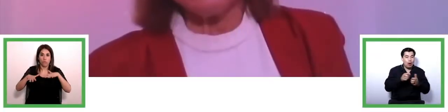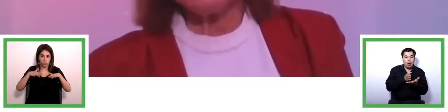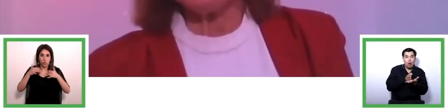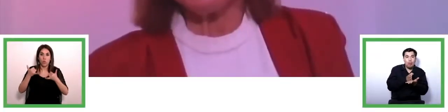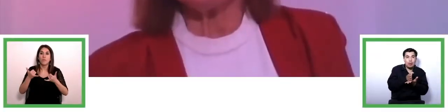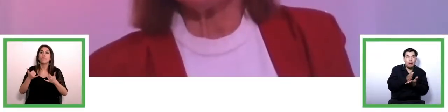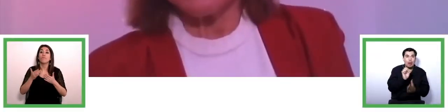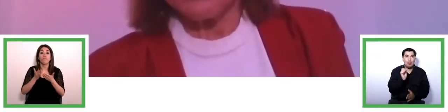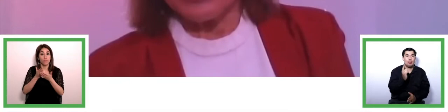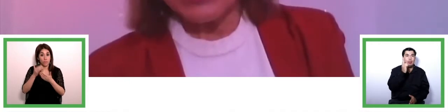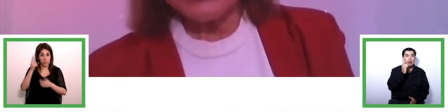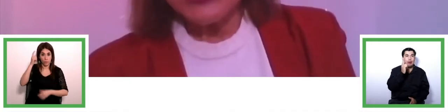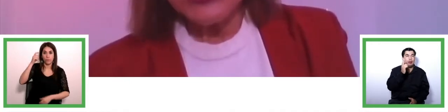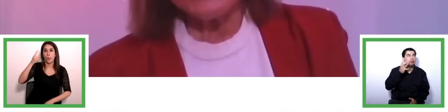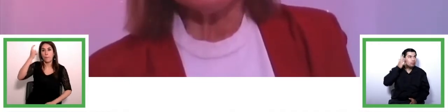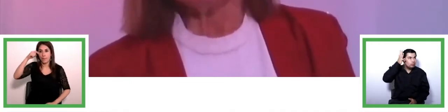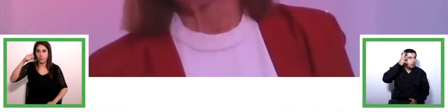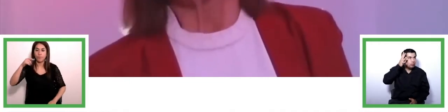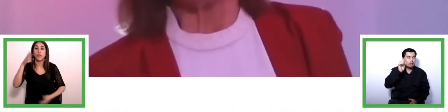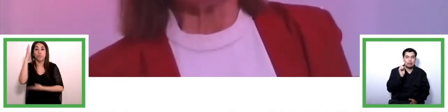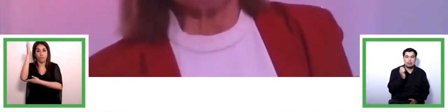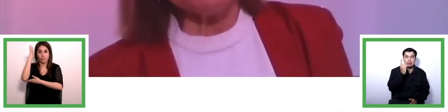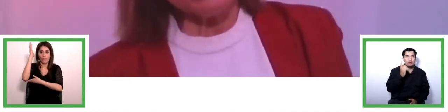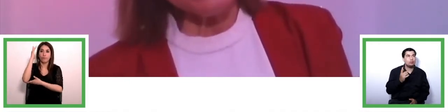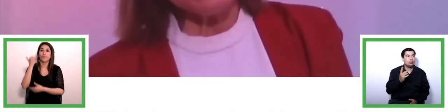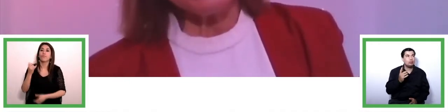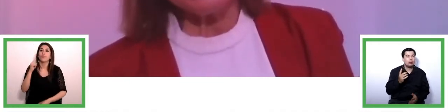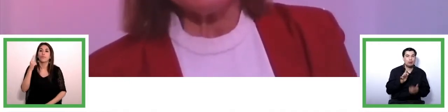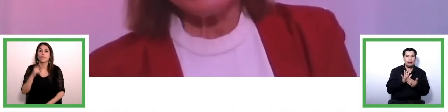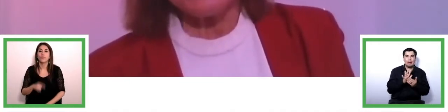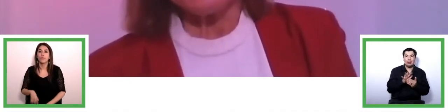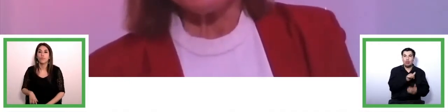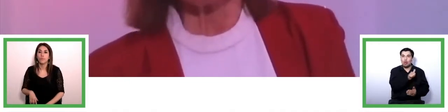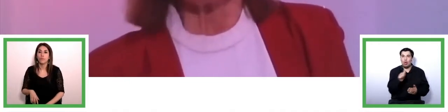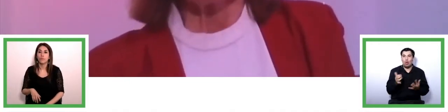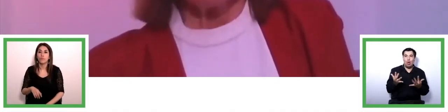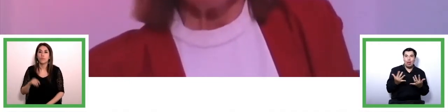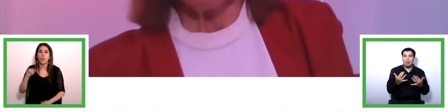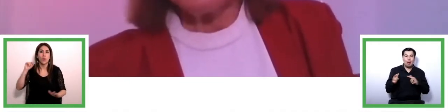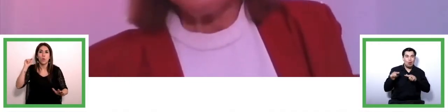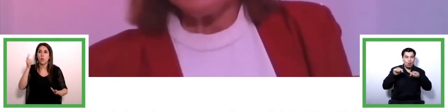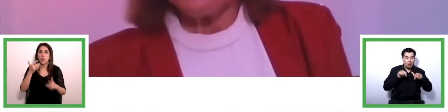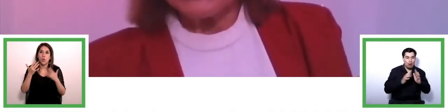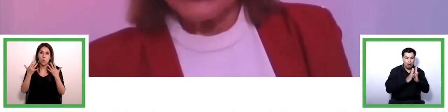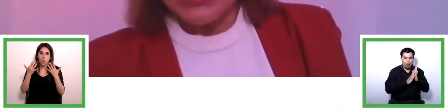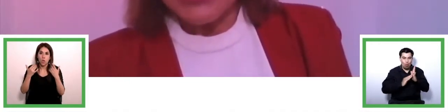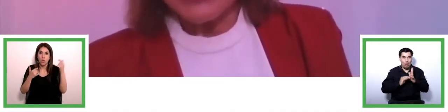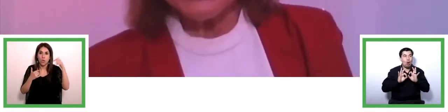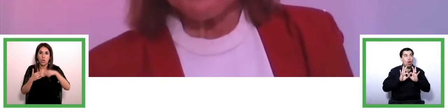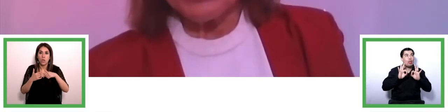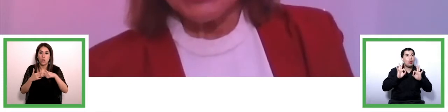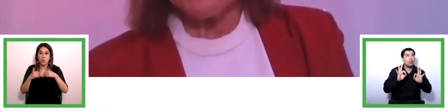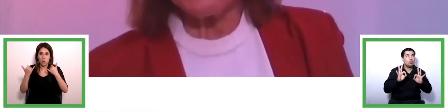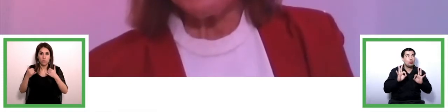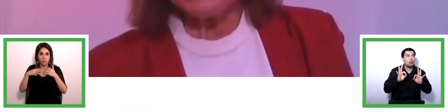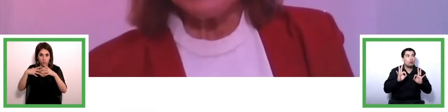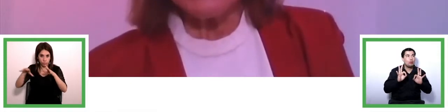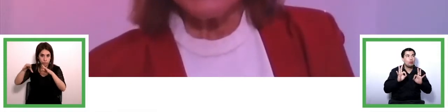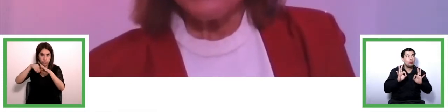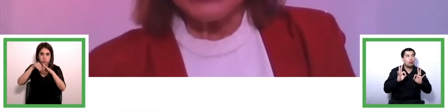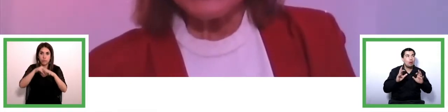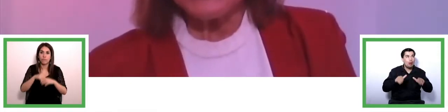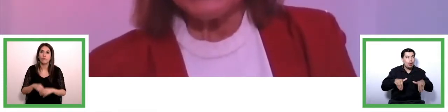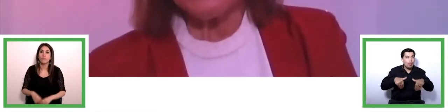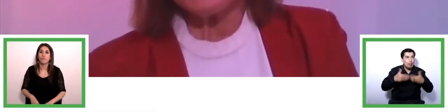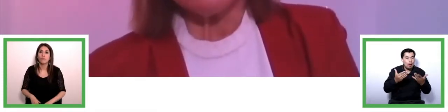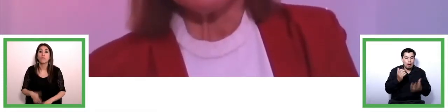Es hora de dar inicio a nuestra primera sesión, tan esperada del día de hoy. Modelos educacionales para